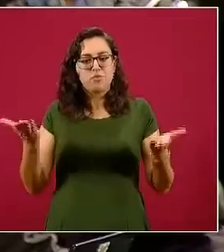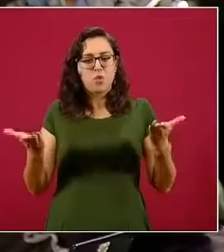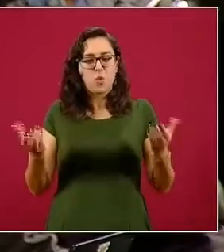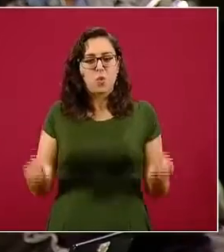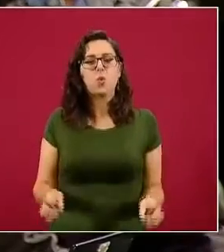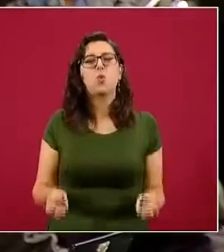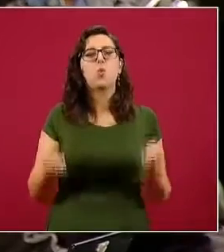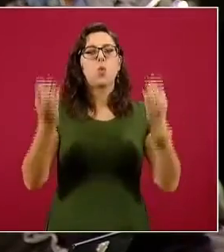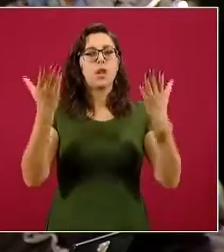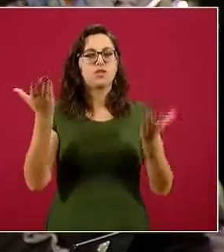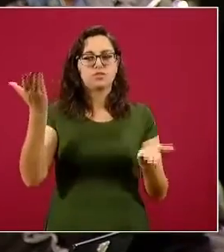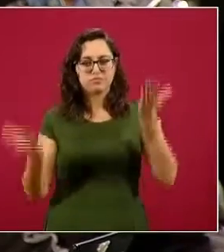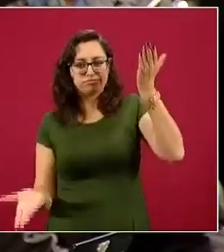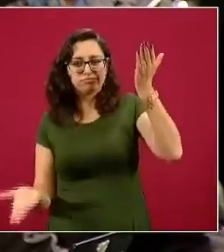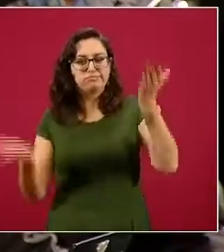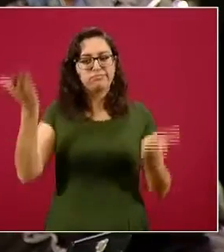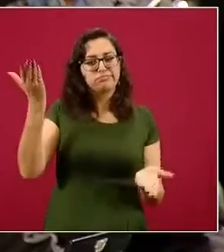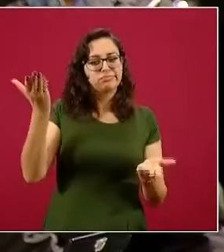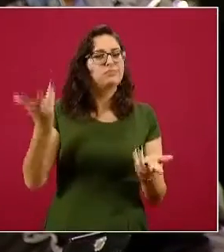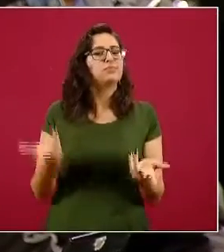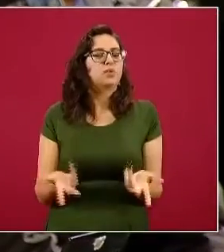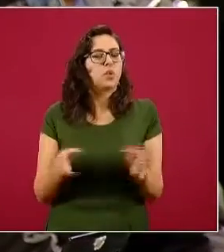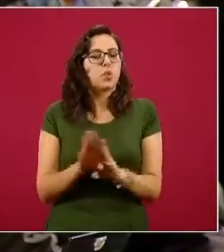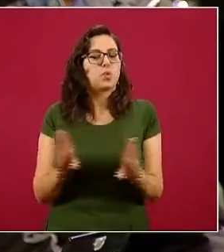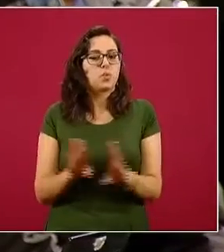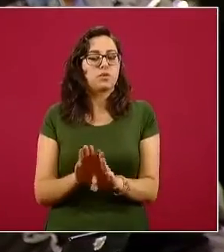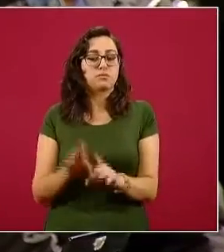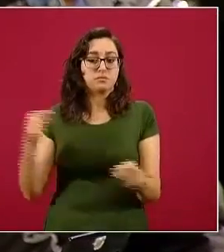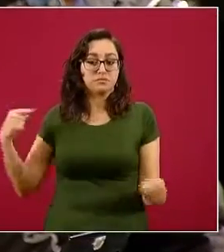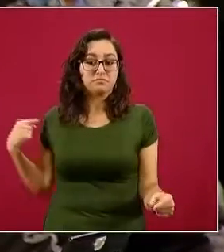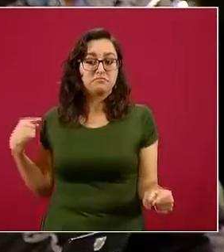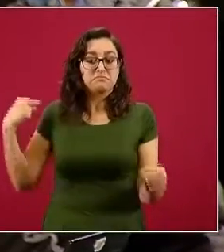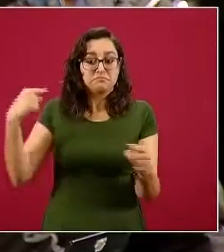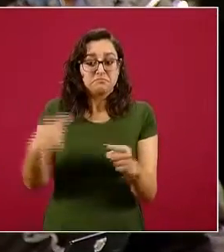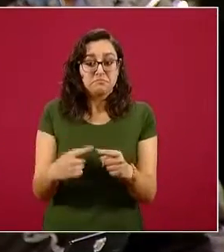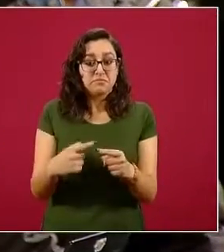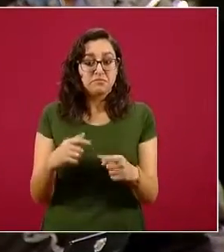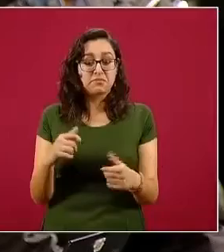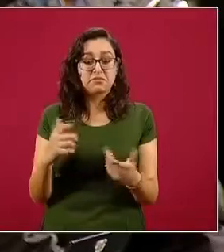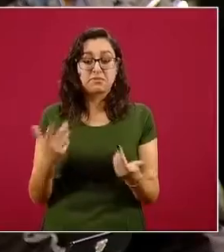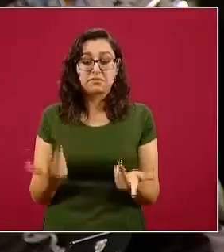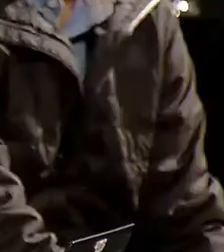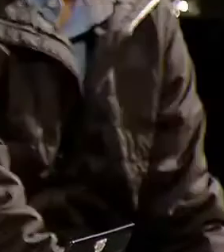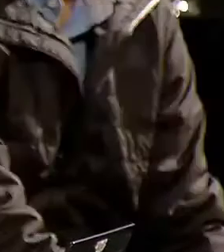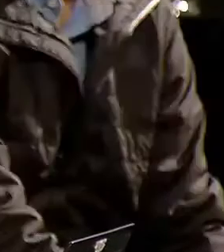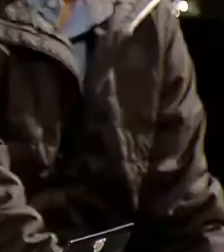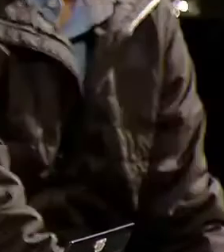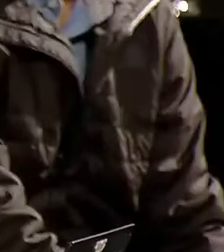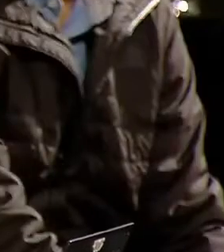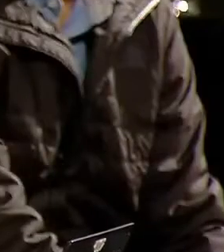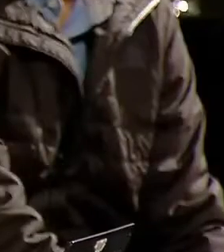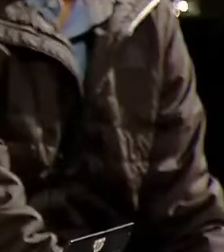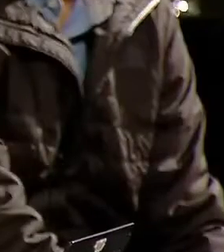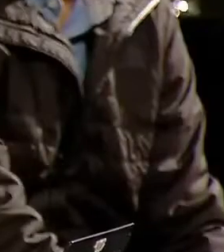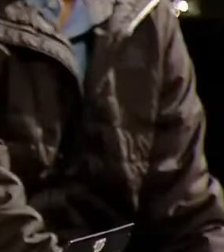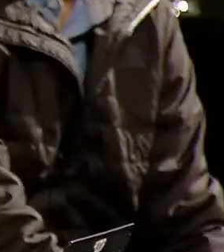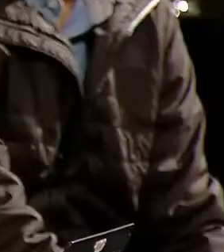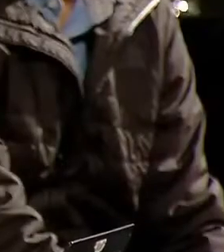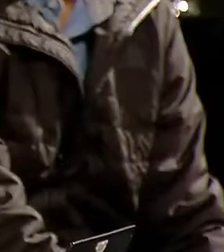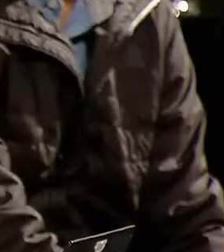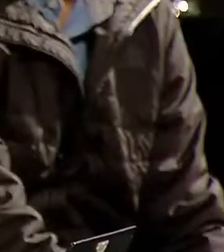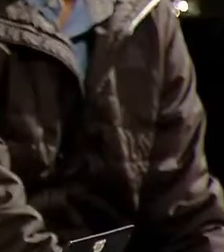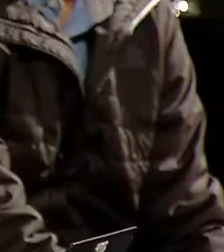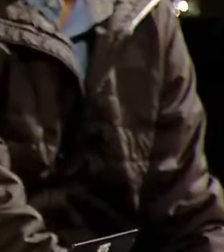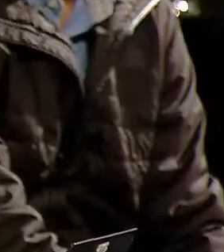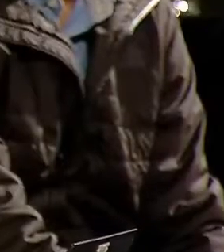Si ha habido en los últimos años alguna tendencia a aumentar o no, o sea, ¿cómo está esto?